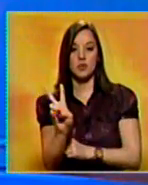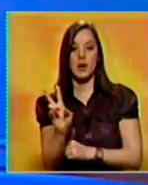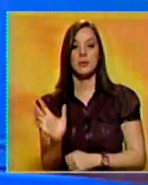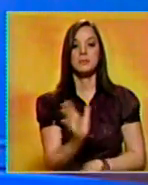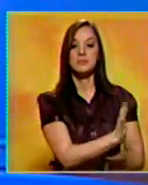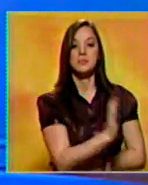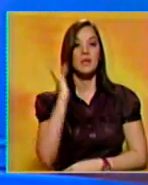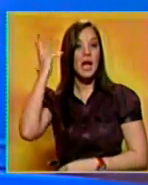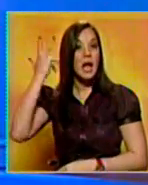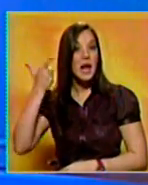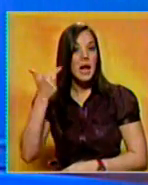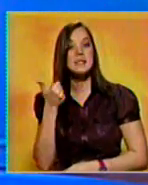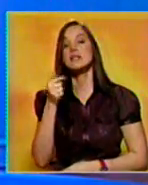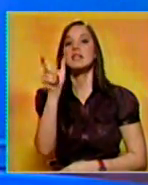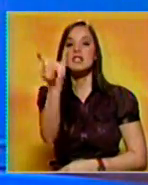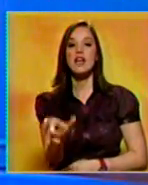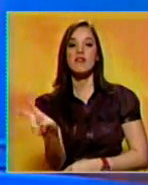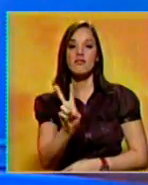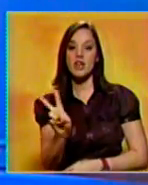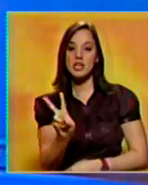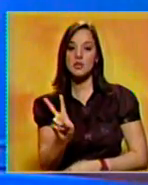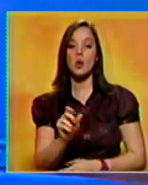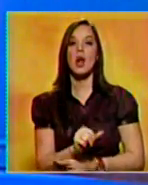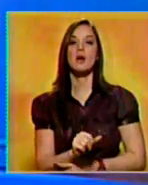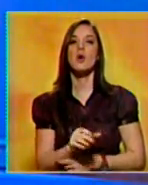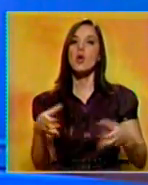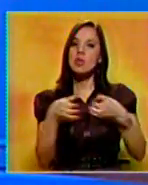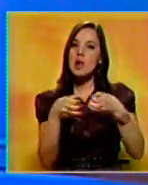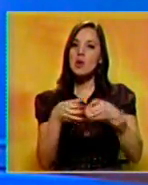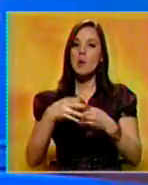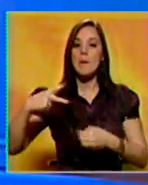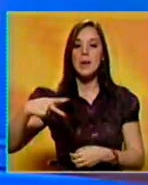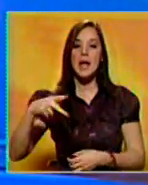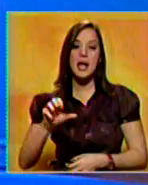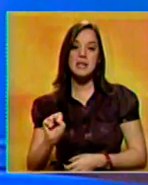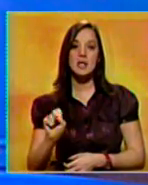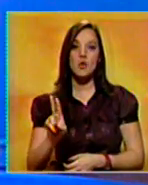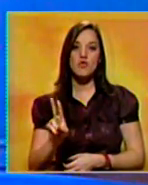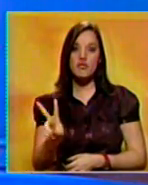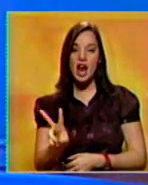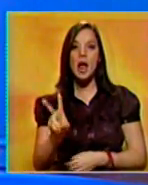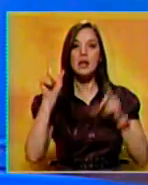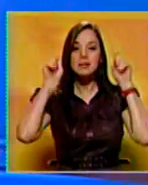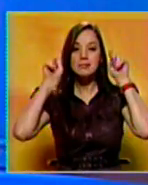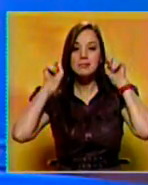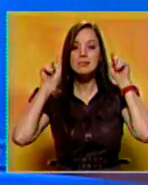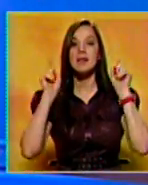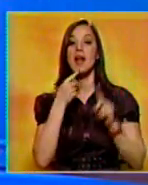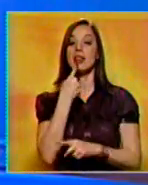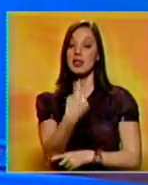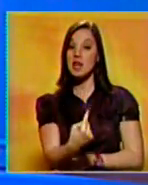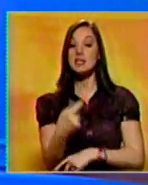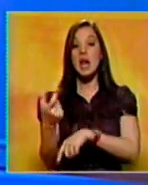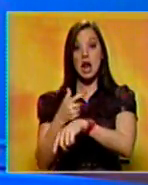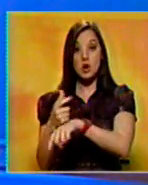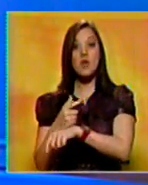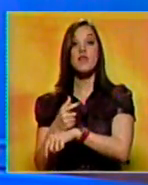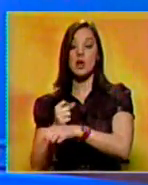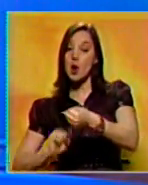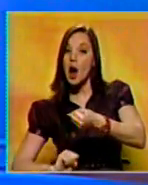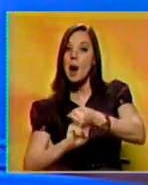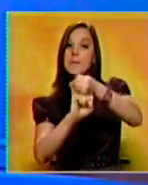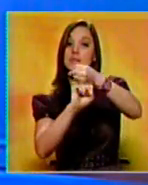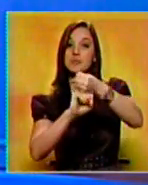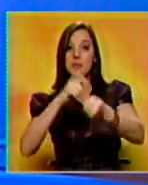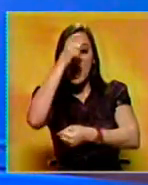El canciller venezolano y miembro de la Dirección Nacional del Partido Socialista Unido de Venezuela, Elías Jagua, informó que el gobierno nacional brindará apoyo al pueblo y